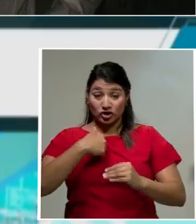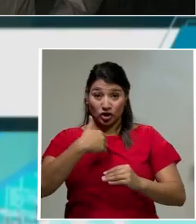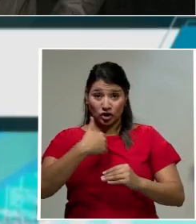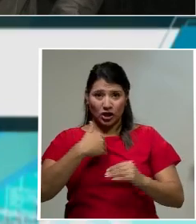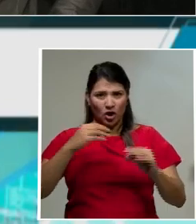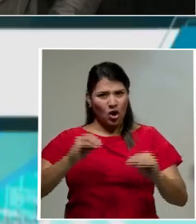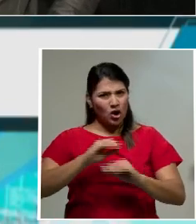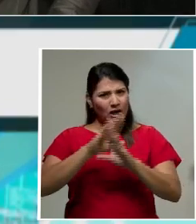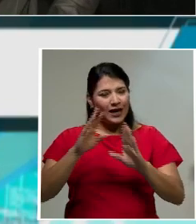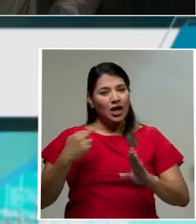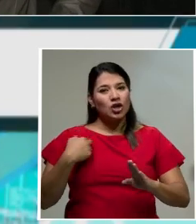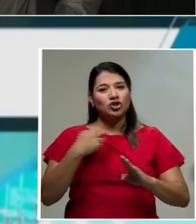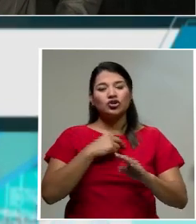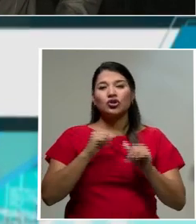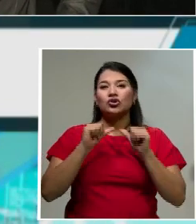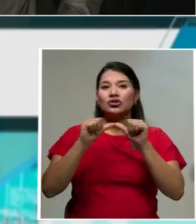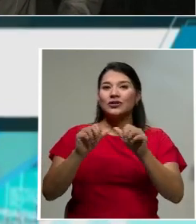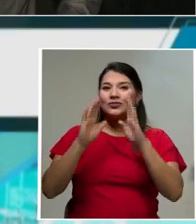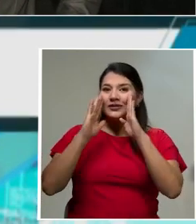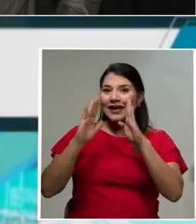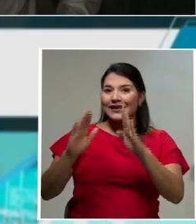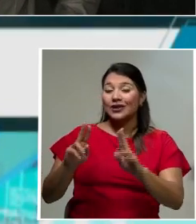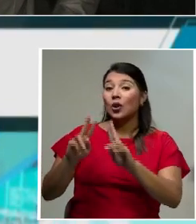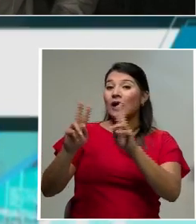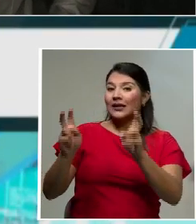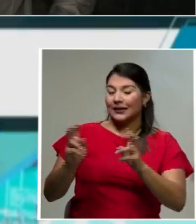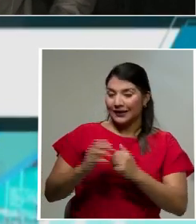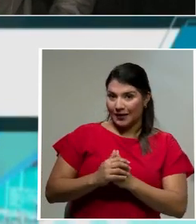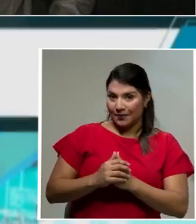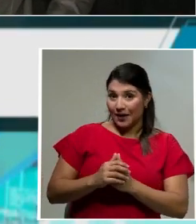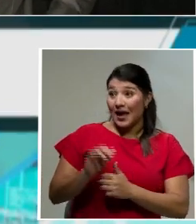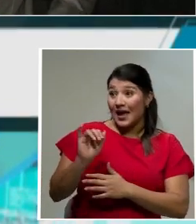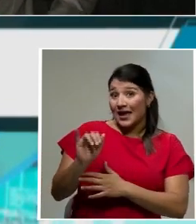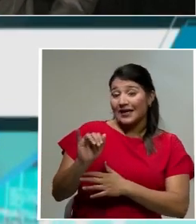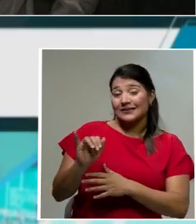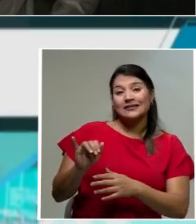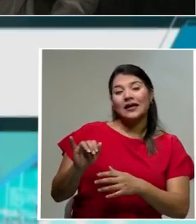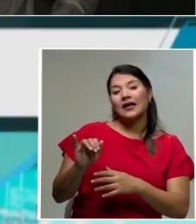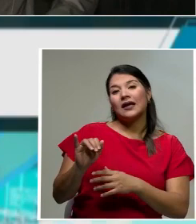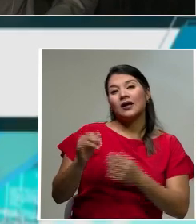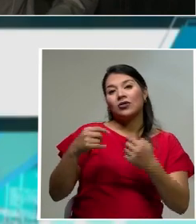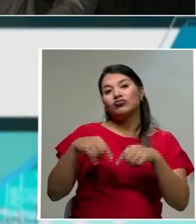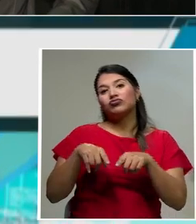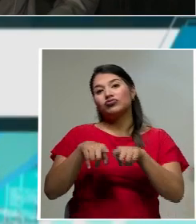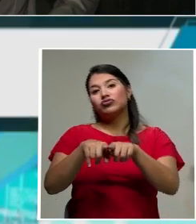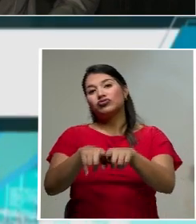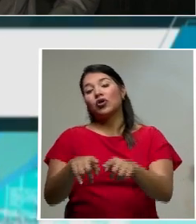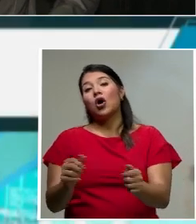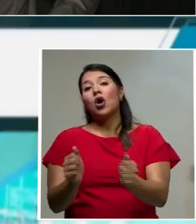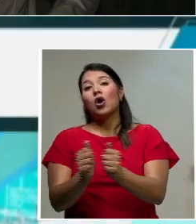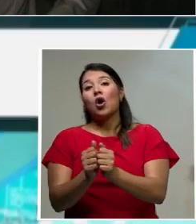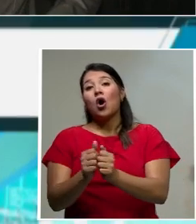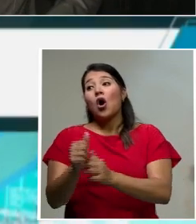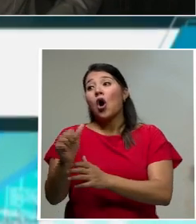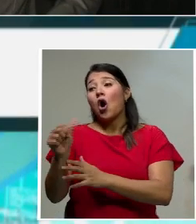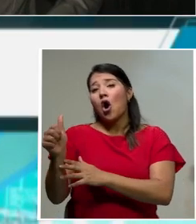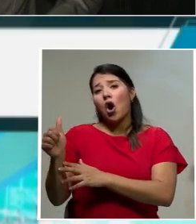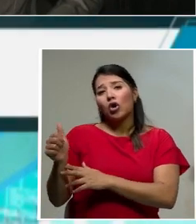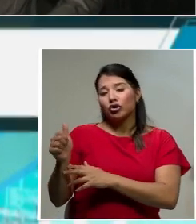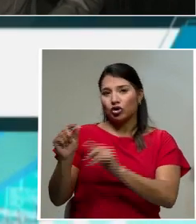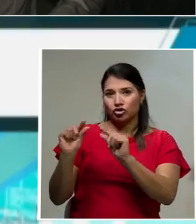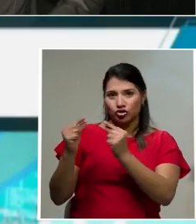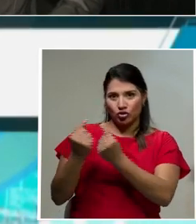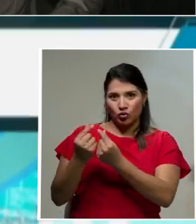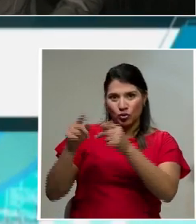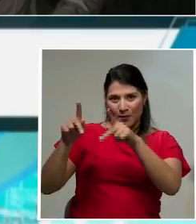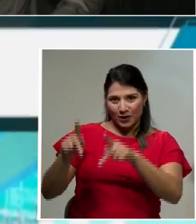dando seguimiento a este tema, que también va paralelo con los otros casos de comunidades migrantes que vienen,